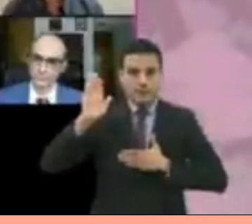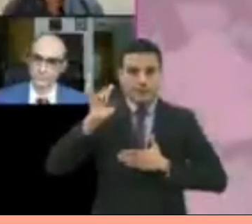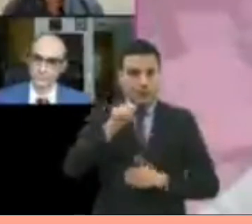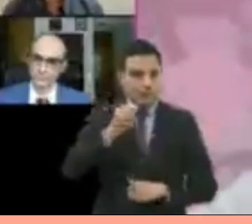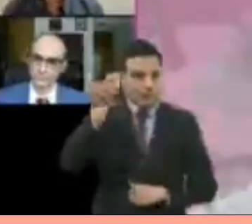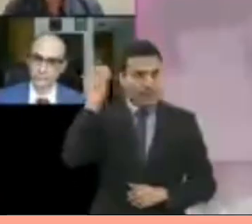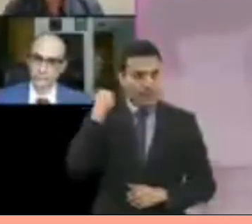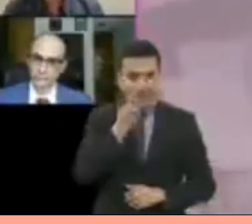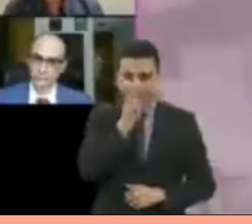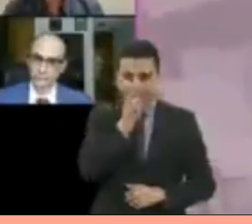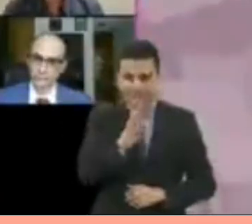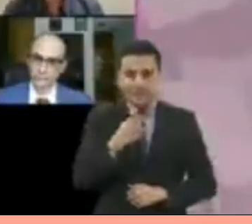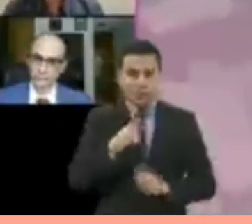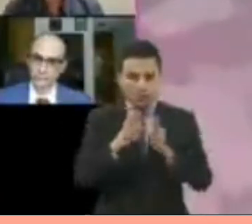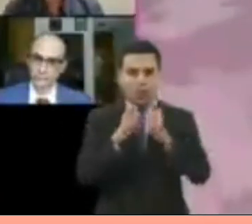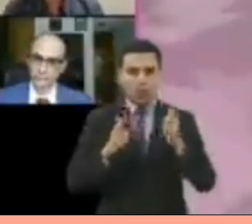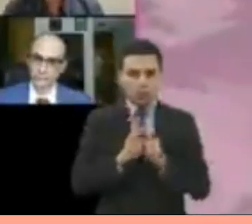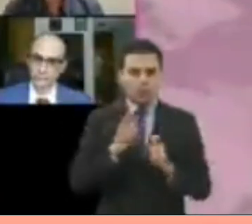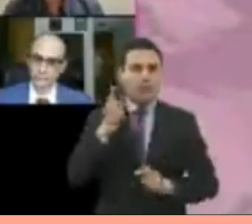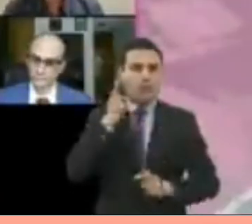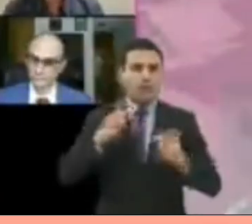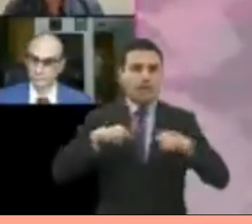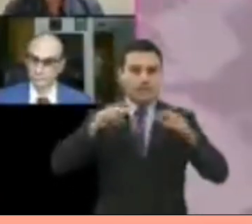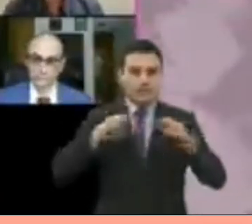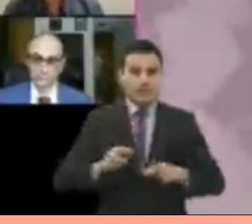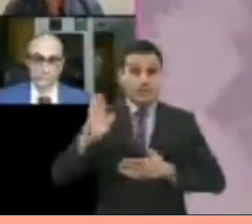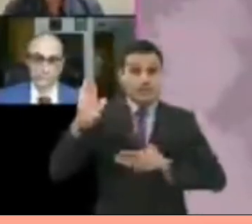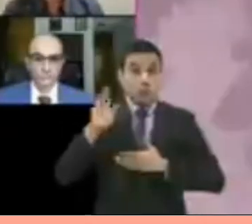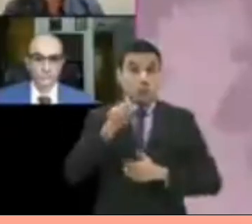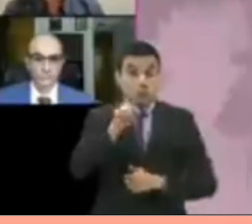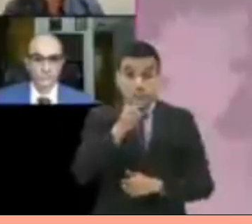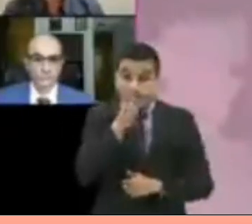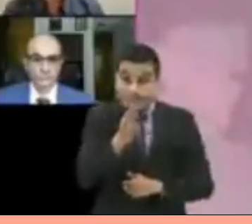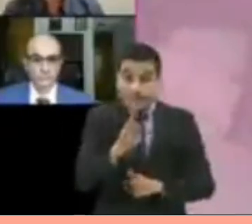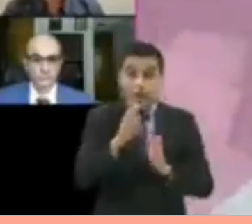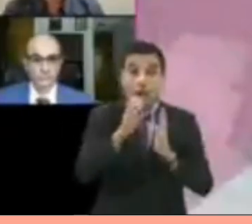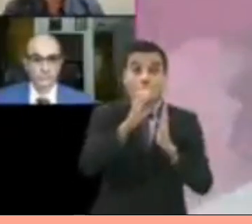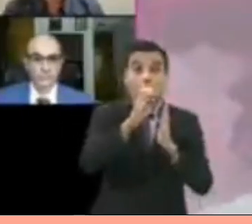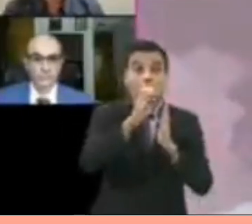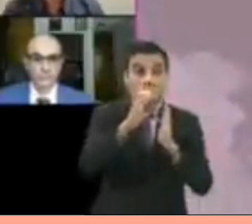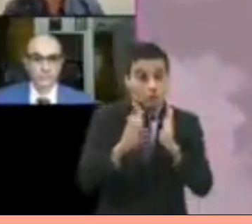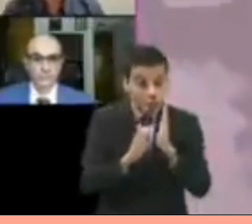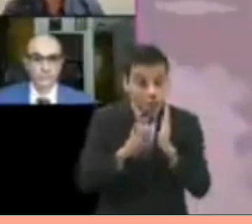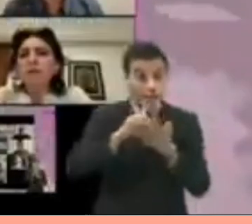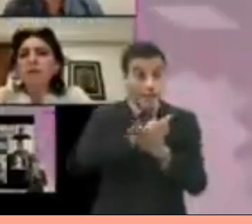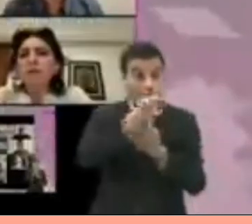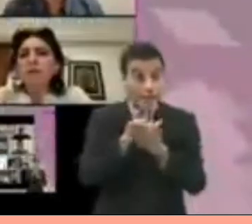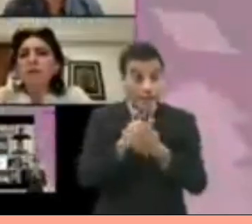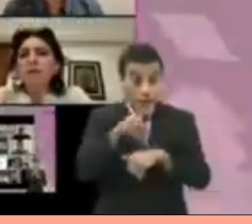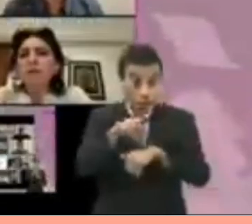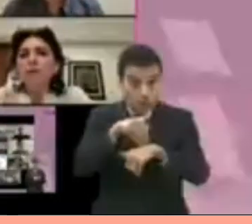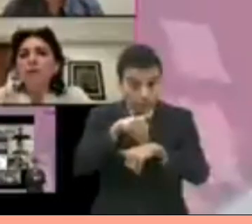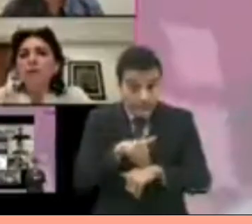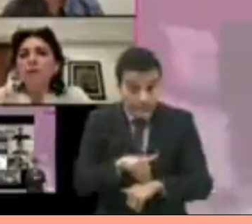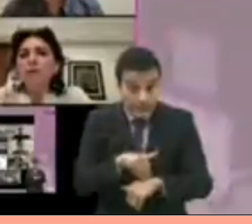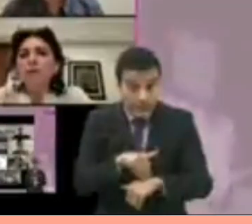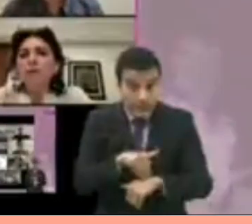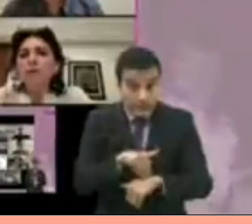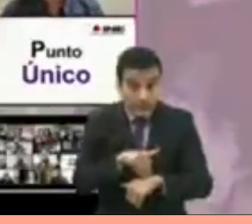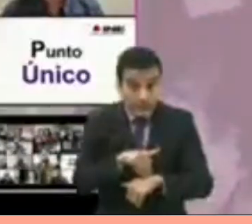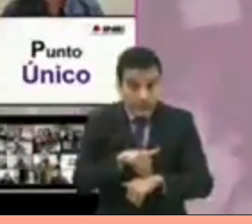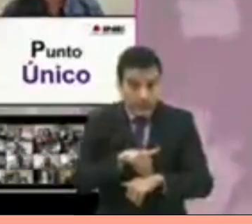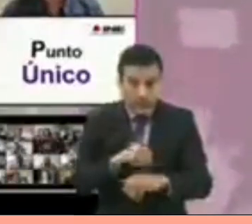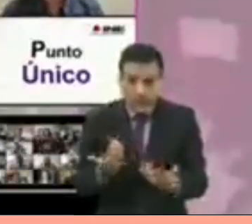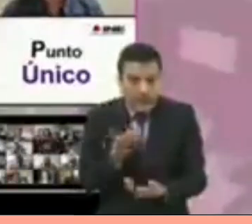representante suplente de su partido, protestar, guardar la constitución y las leyes que le llamaban, y de ahí se deriva el